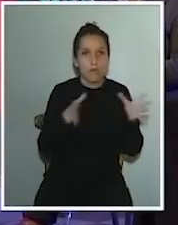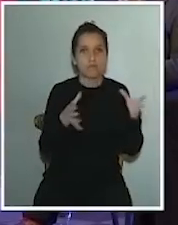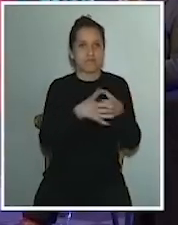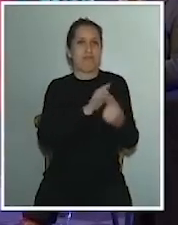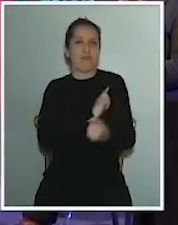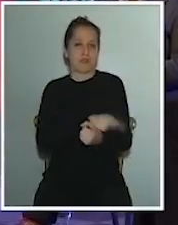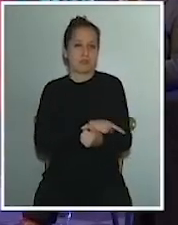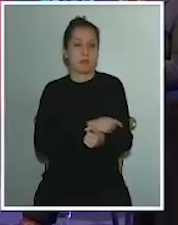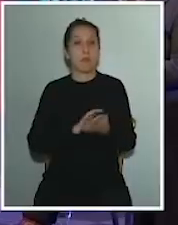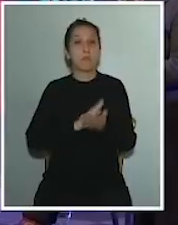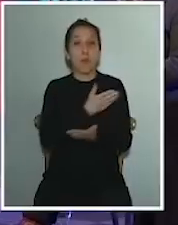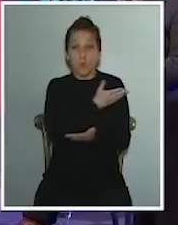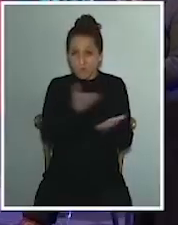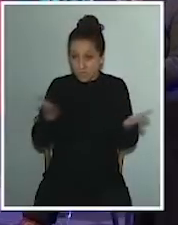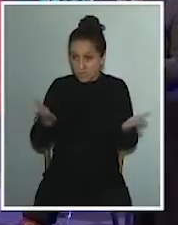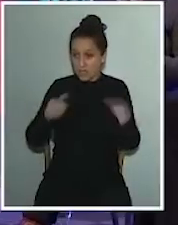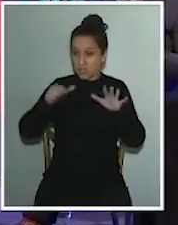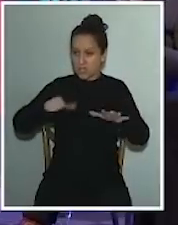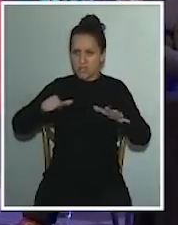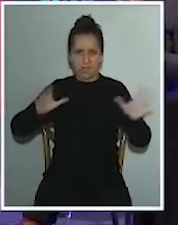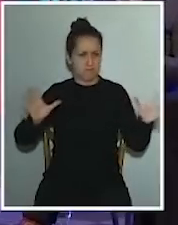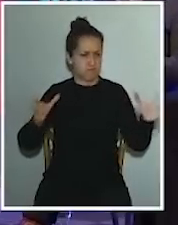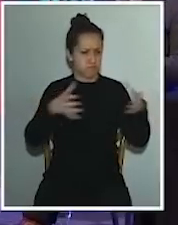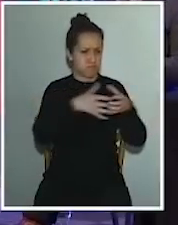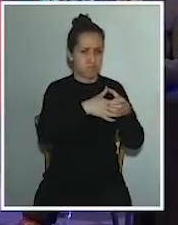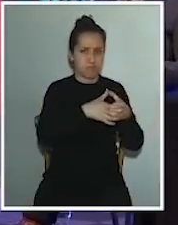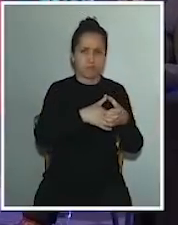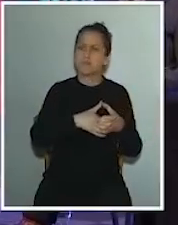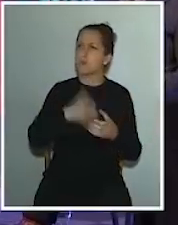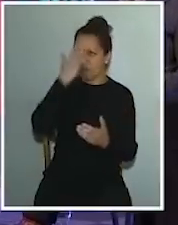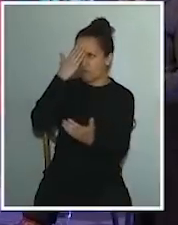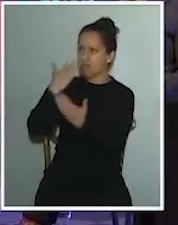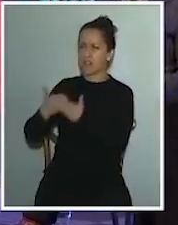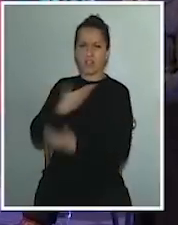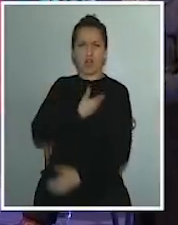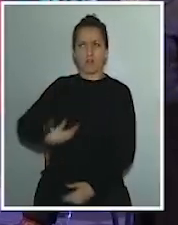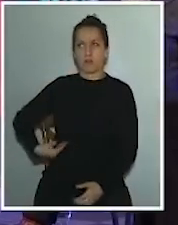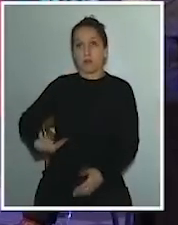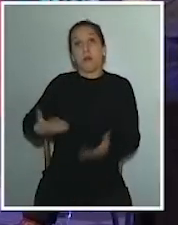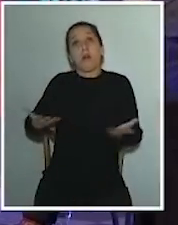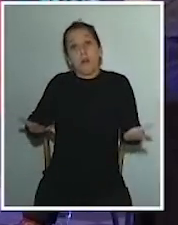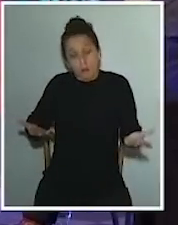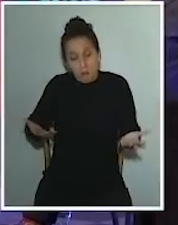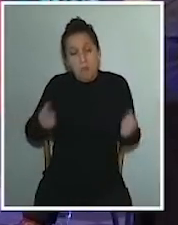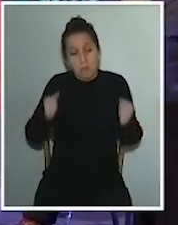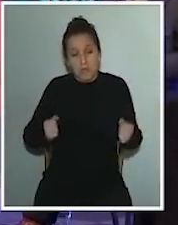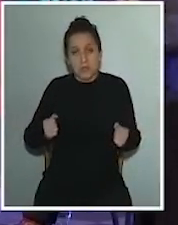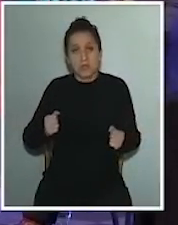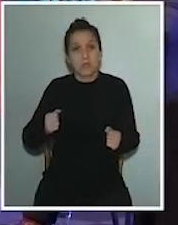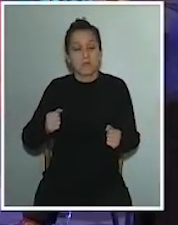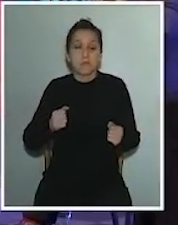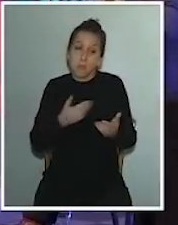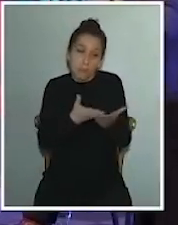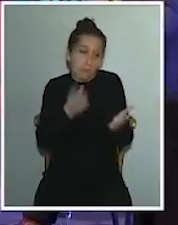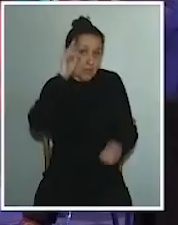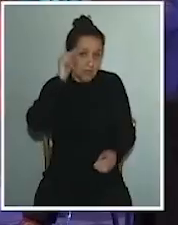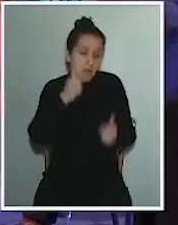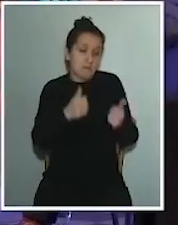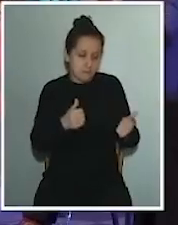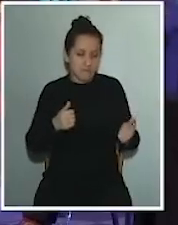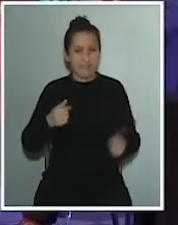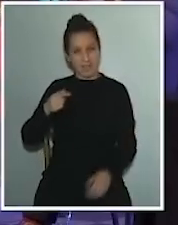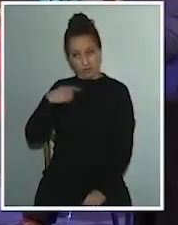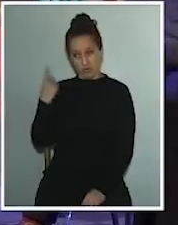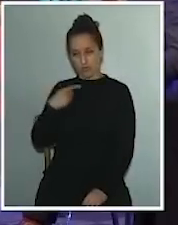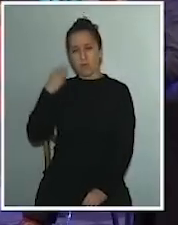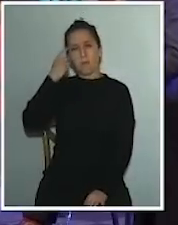reunirse no cierto los 16 y enfrentar al gobierno central los 16 Unidos que también puede ser una fórmula nosotros la hemos planteado como idea de política